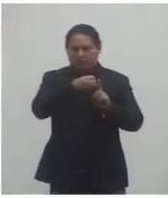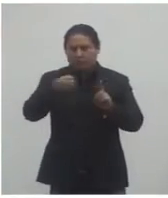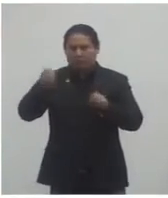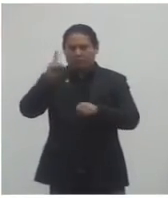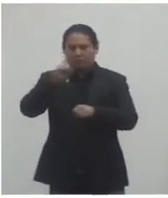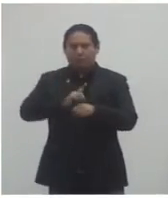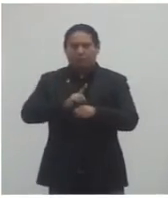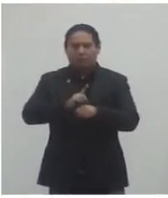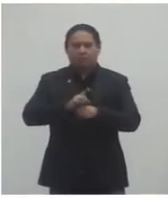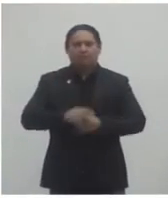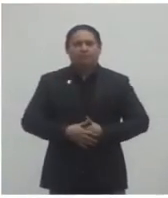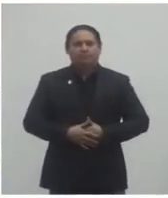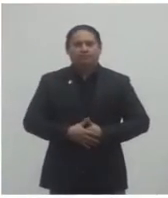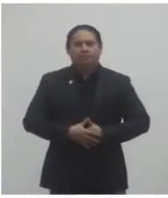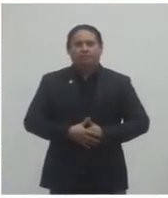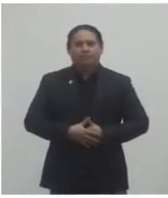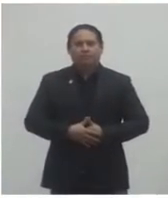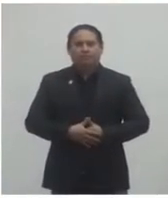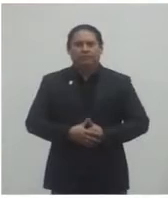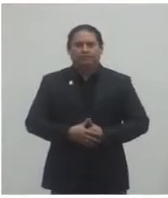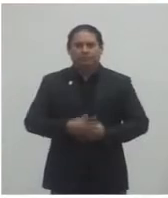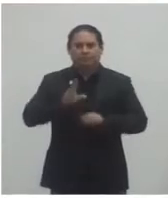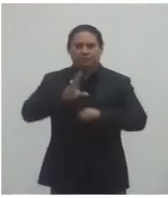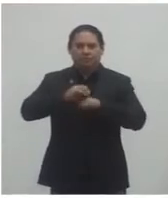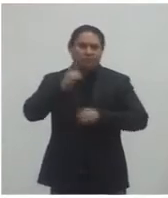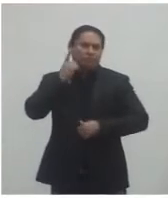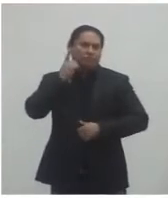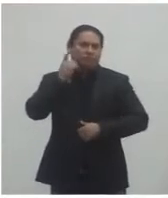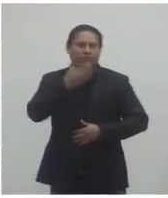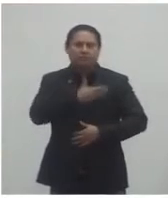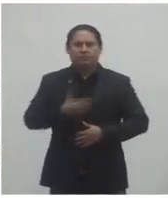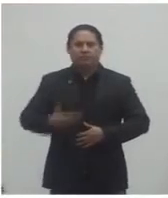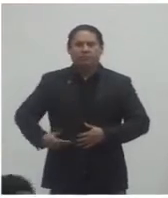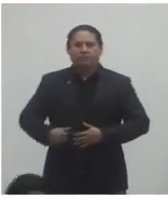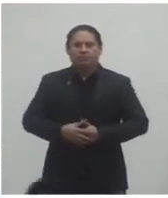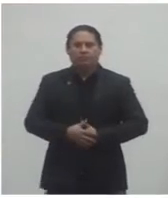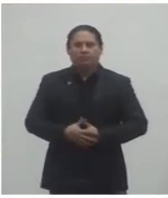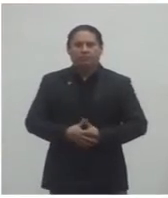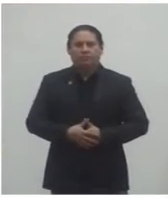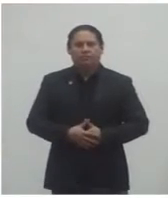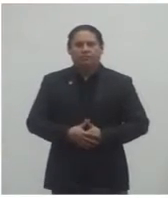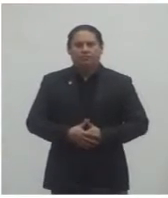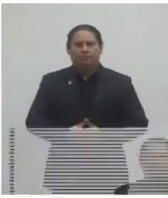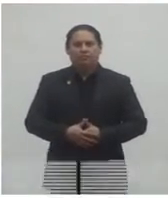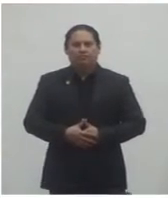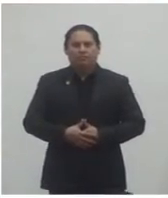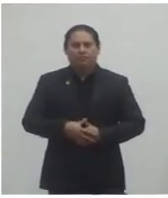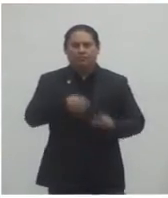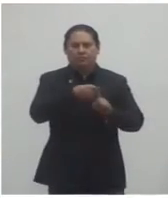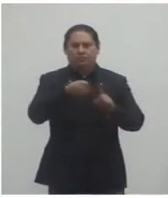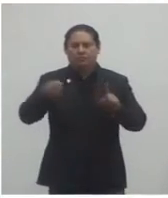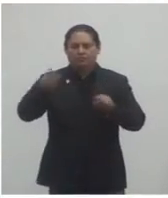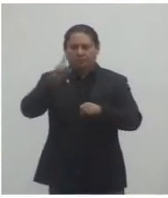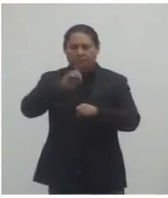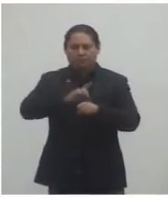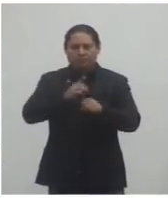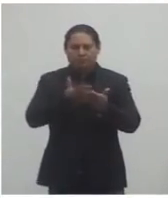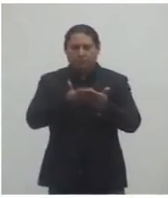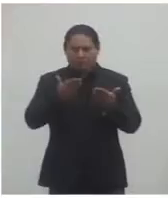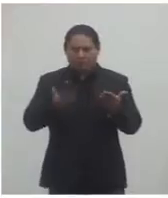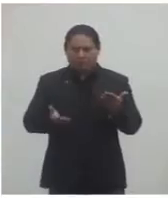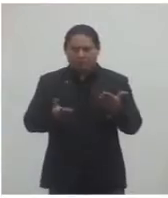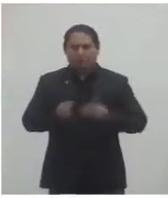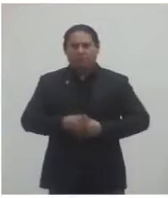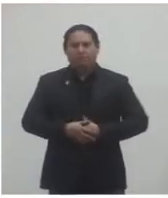día de la presente sesión. Con su venia, diputada presidenta. El orden del día de la presente